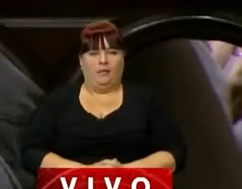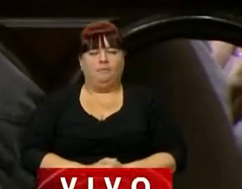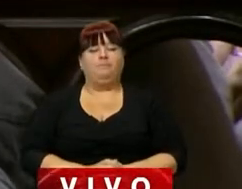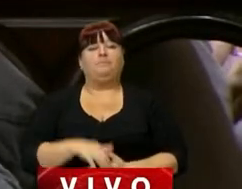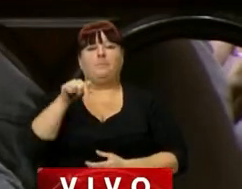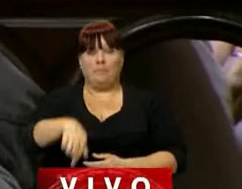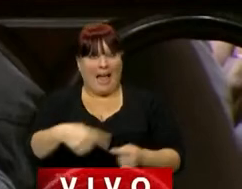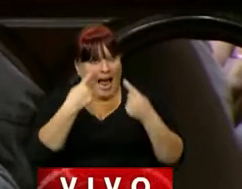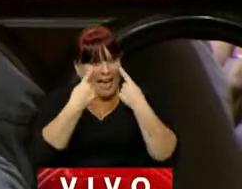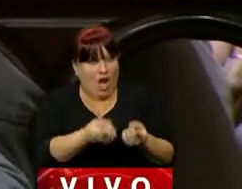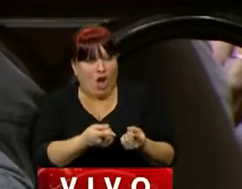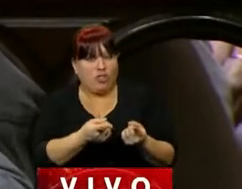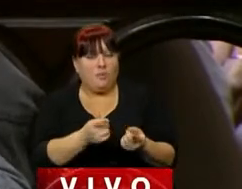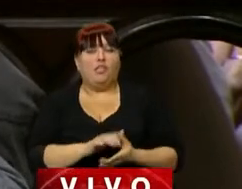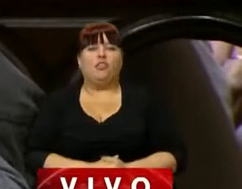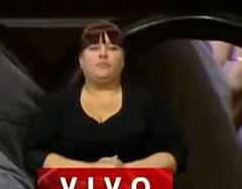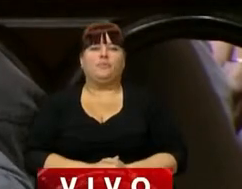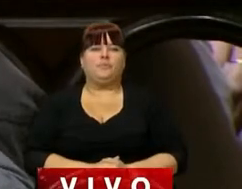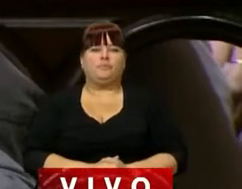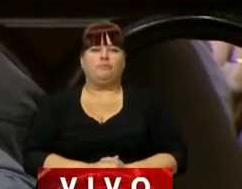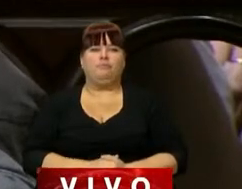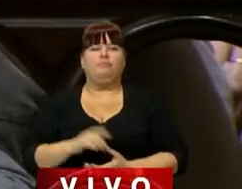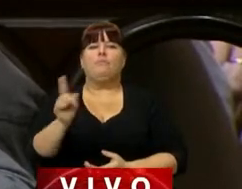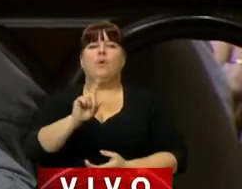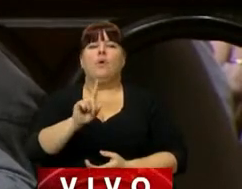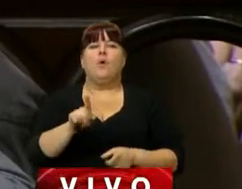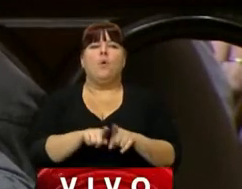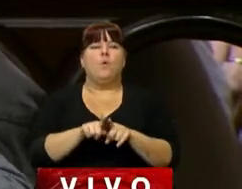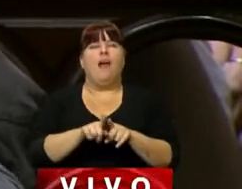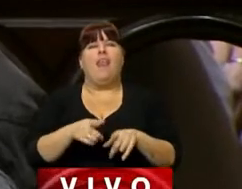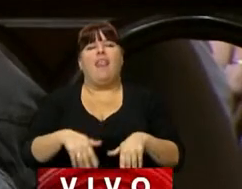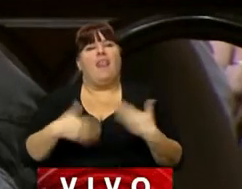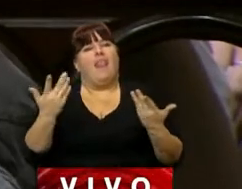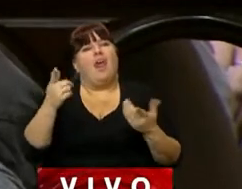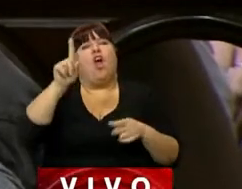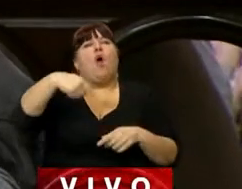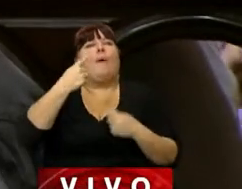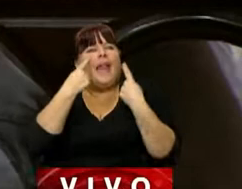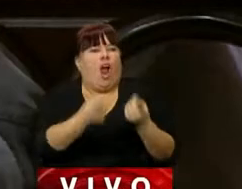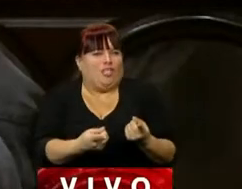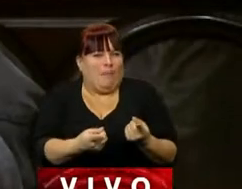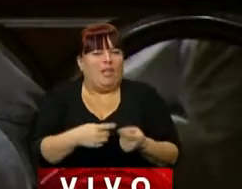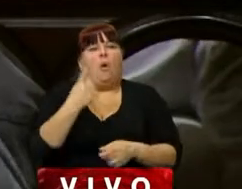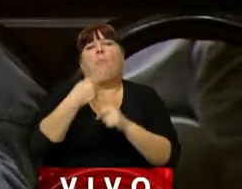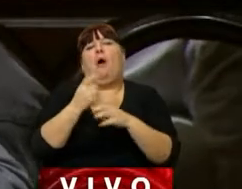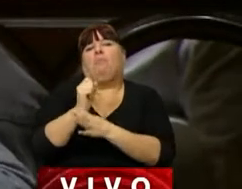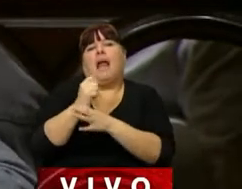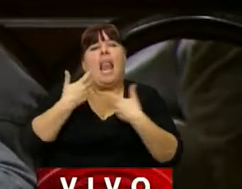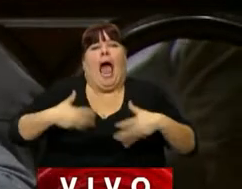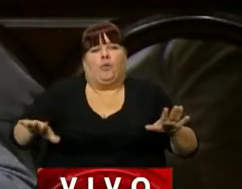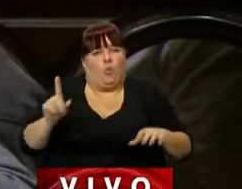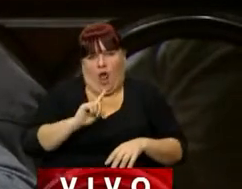Y este reconocimiento no es simplemente fruto de un talento